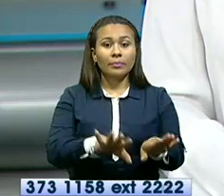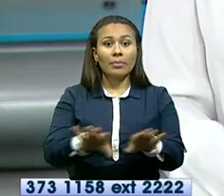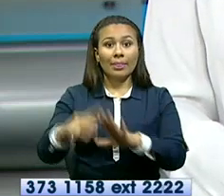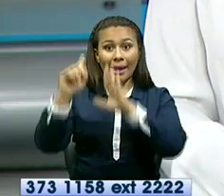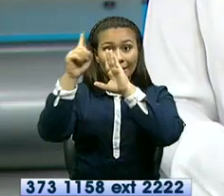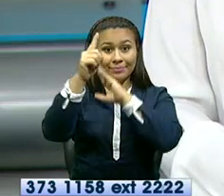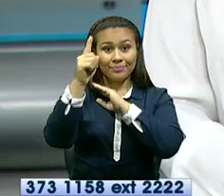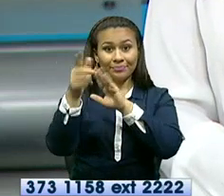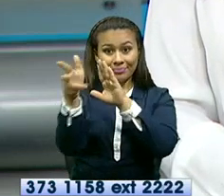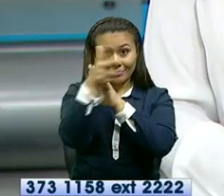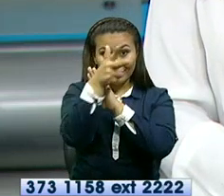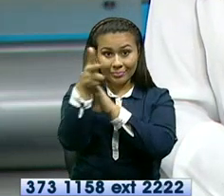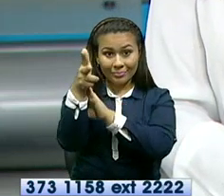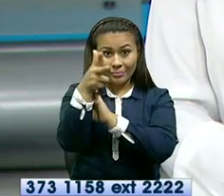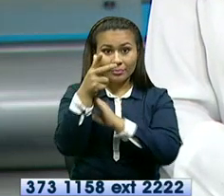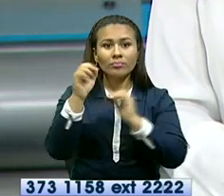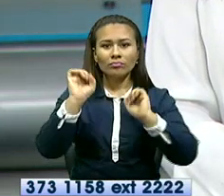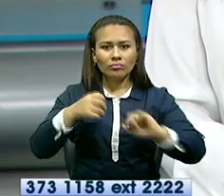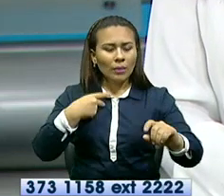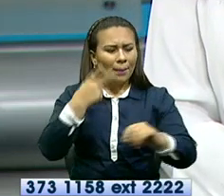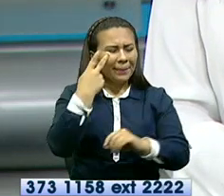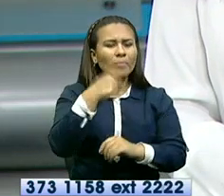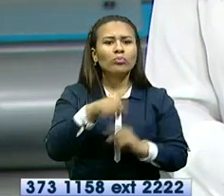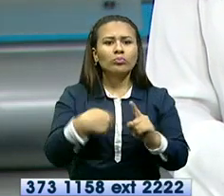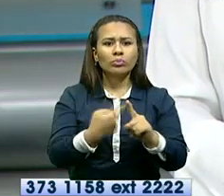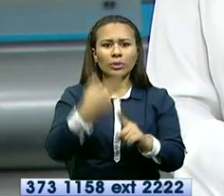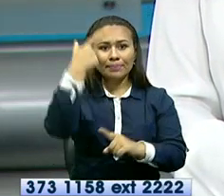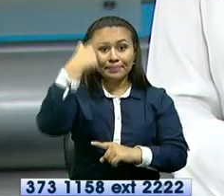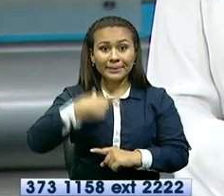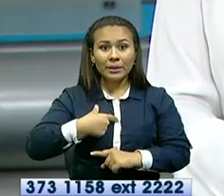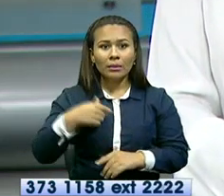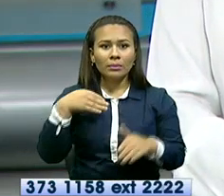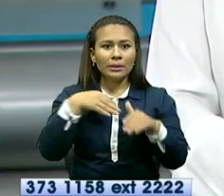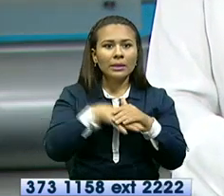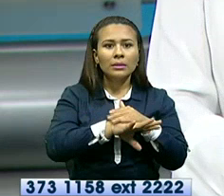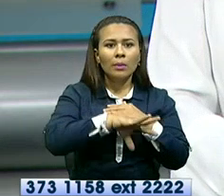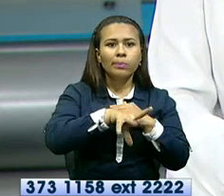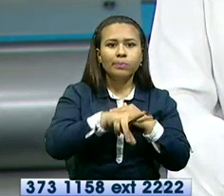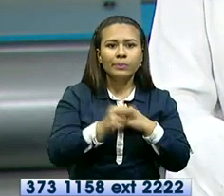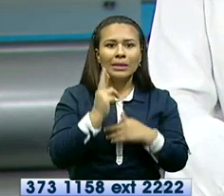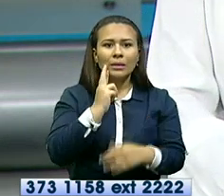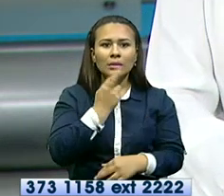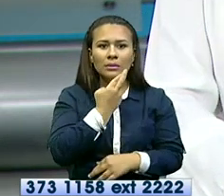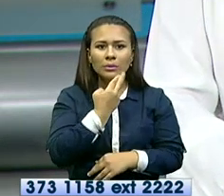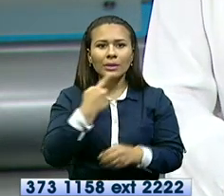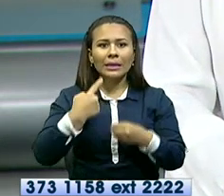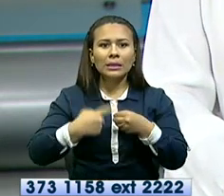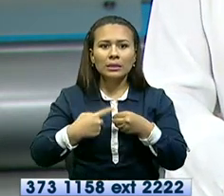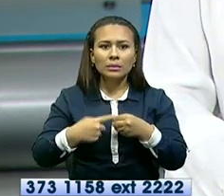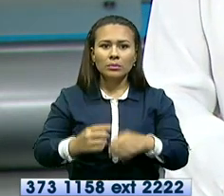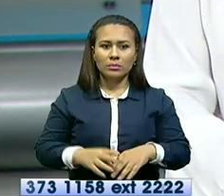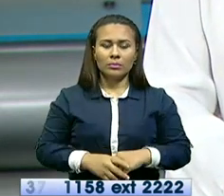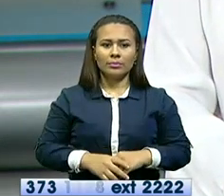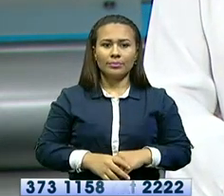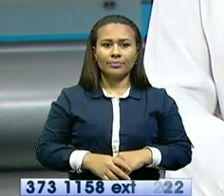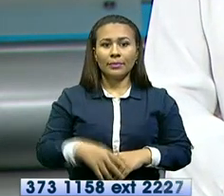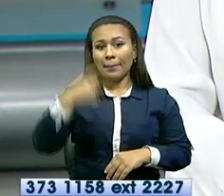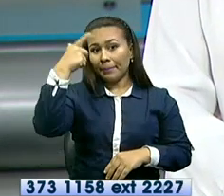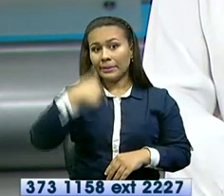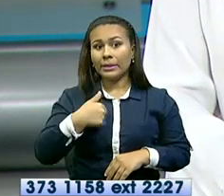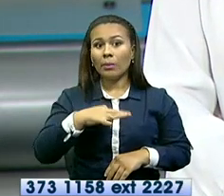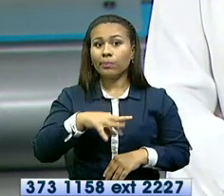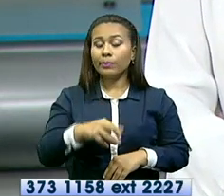Cámaras de seguridad registraron el accionar de varios delincuentes cuando ingresaron a robar en un restaurante en Quito. Los sujetos se llevaron dinero